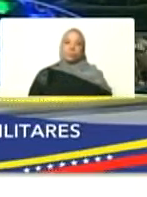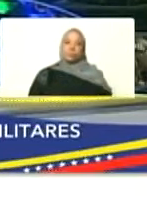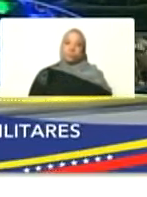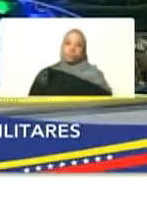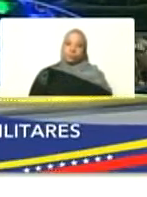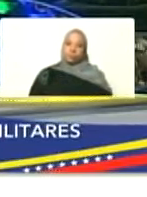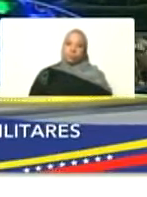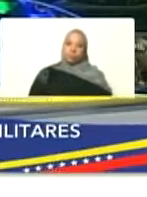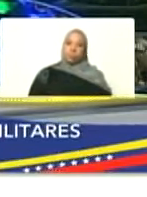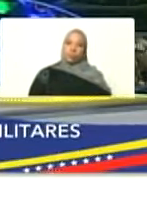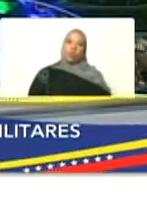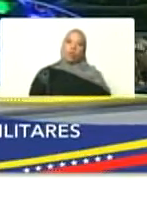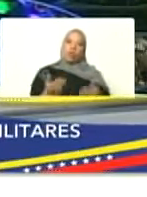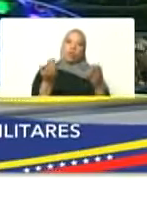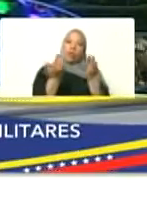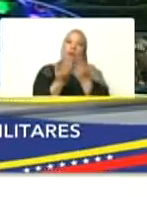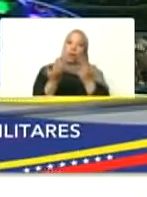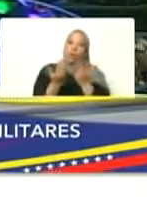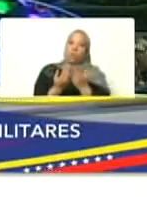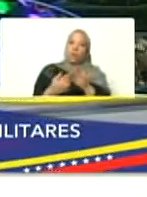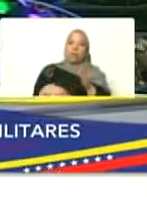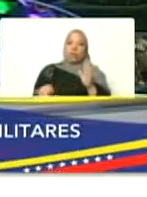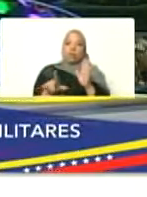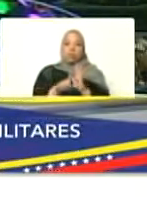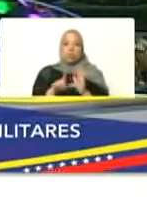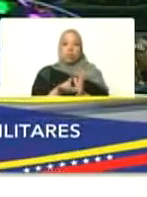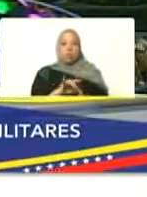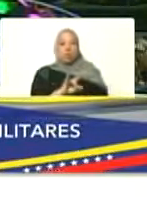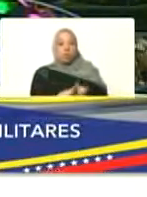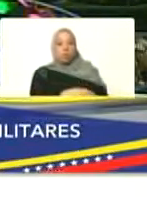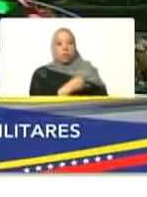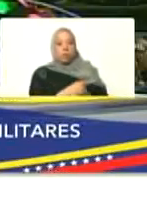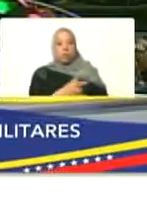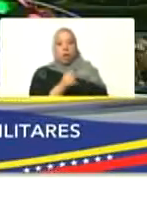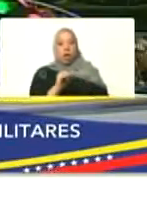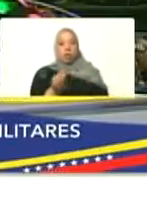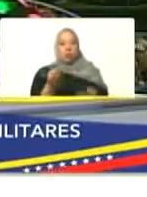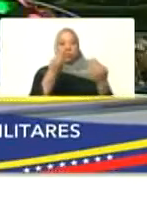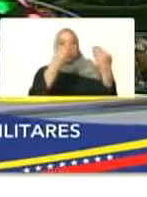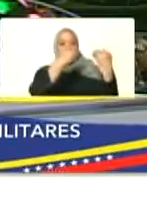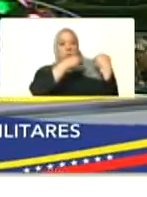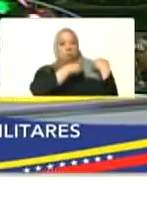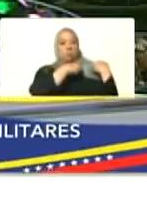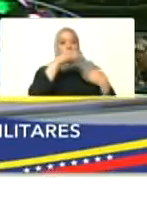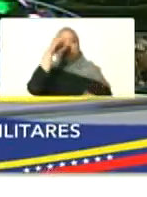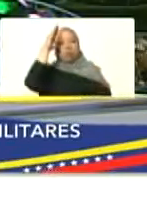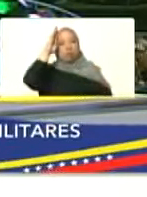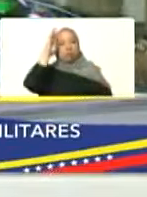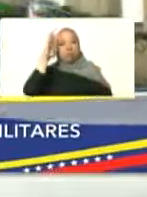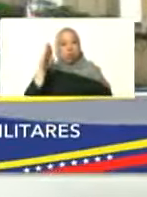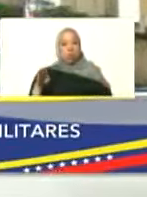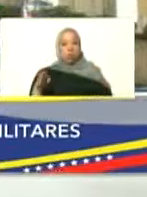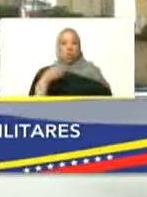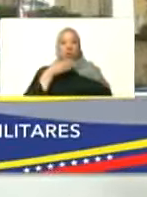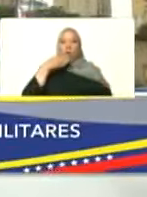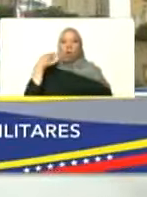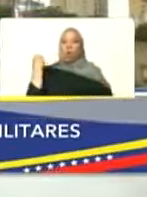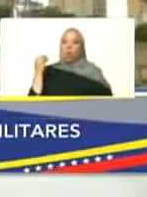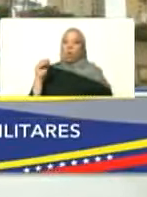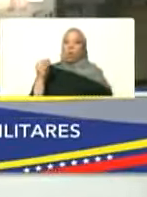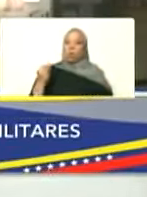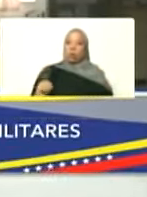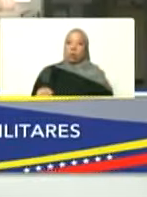En cada escuela, en cada liceo, debe haber un responsable militar. Toda esa juventud militar, de